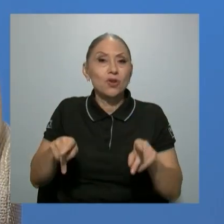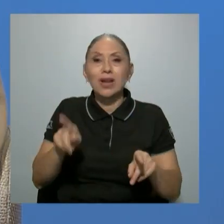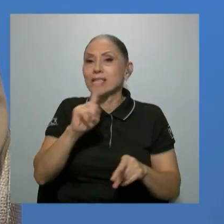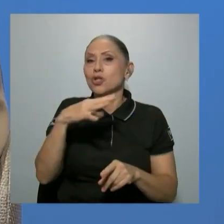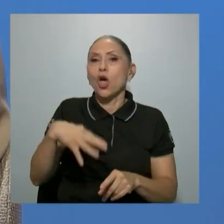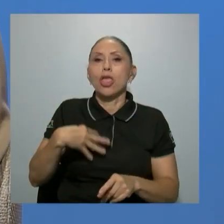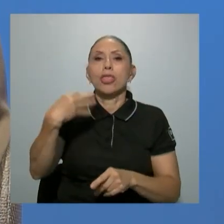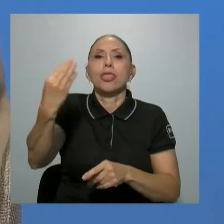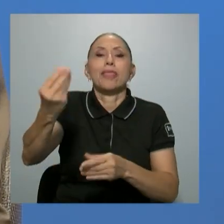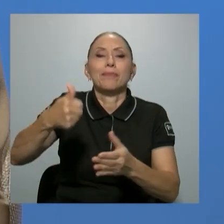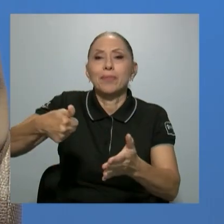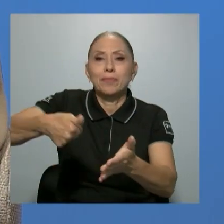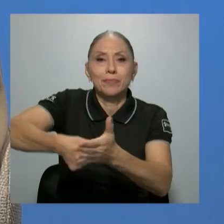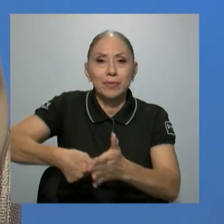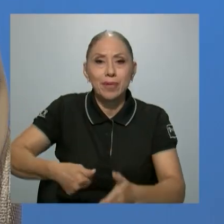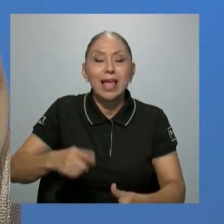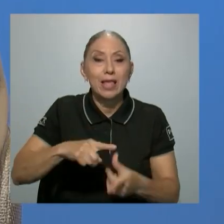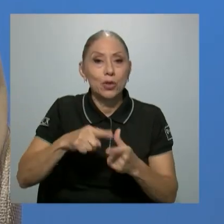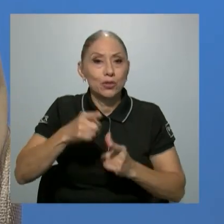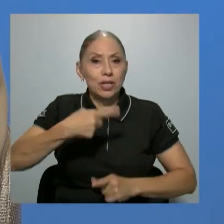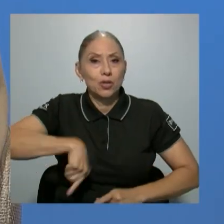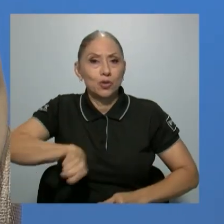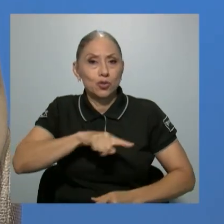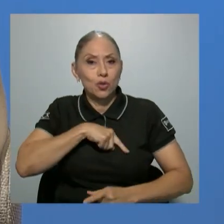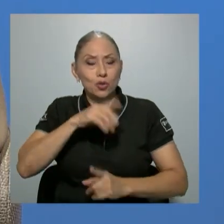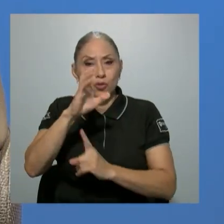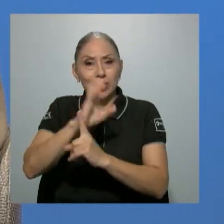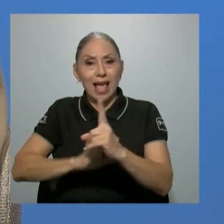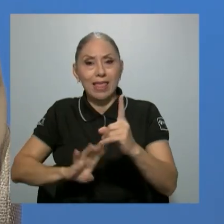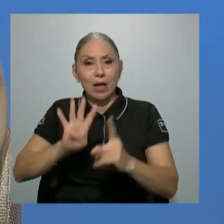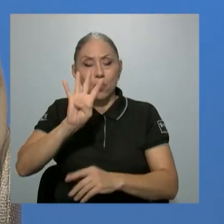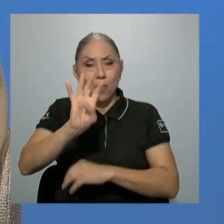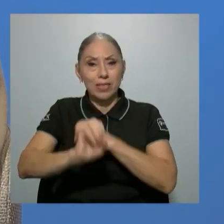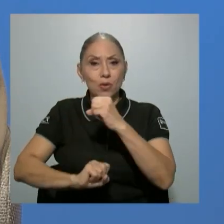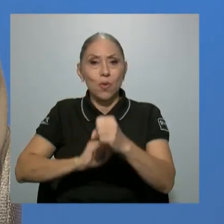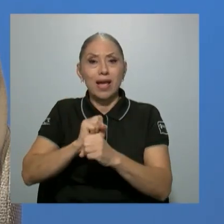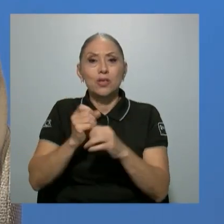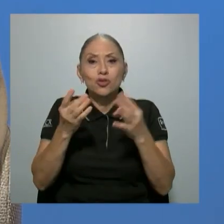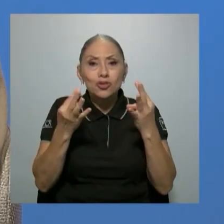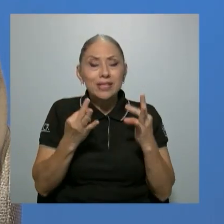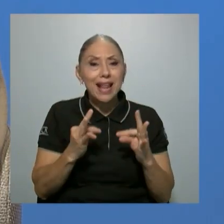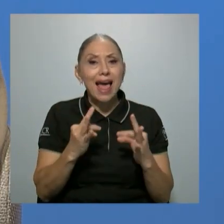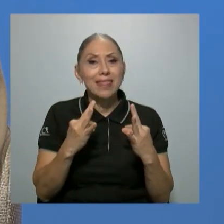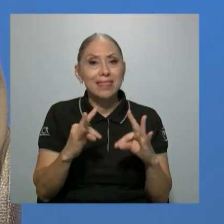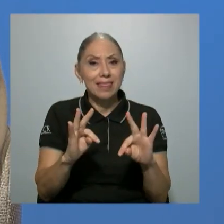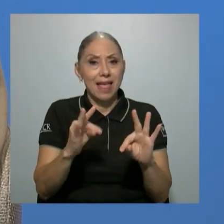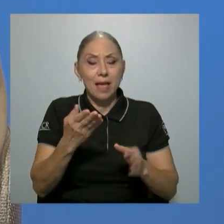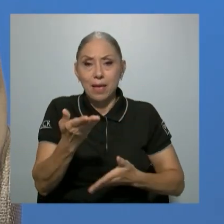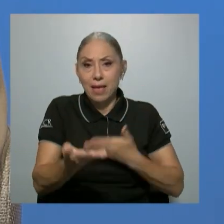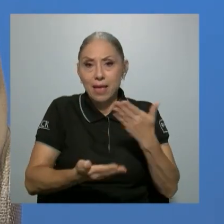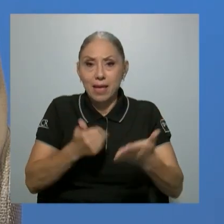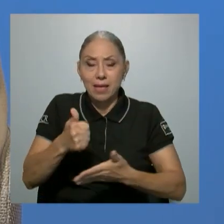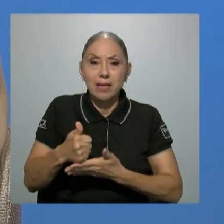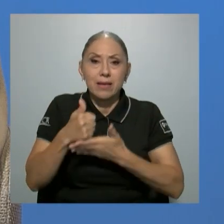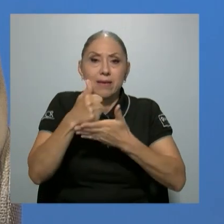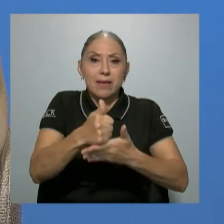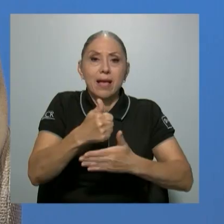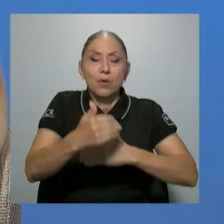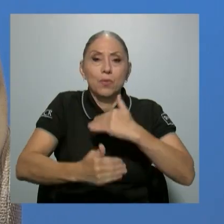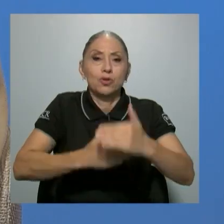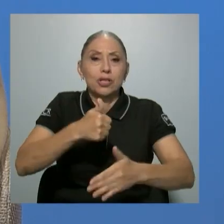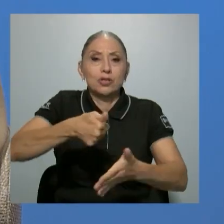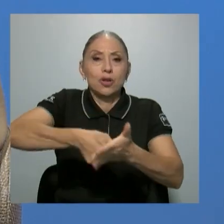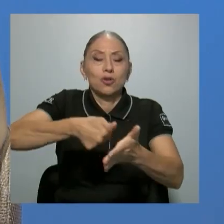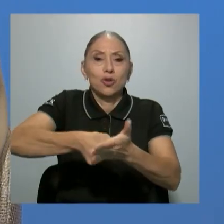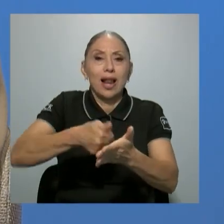al marco electoral, nosotros cada 4 años tratamos de contribuir al proceso electoral a través de